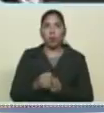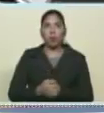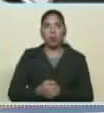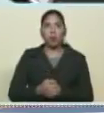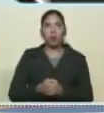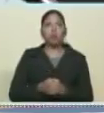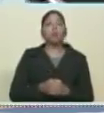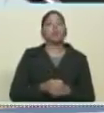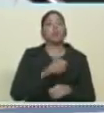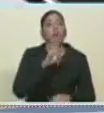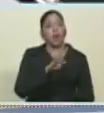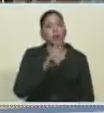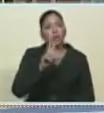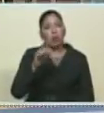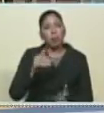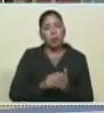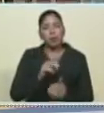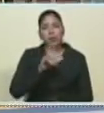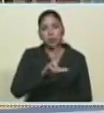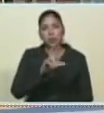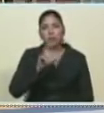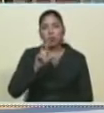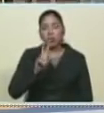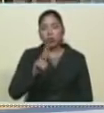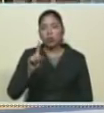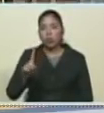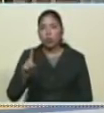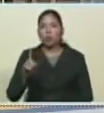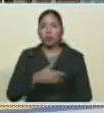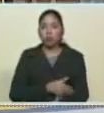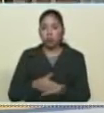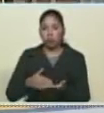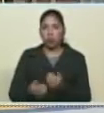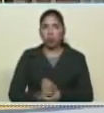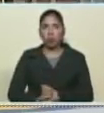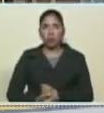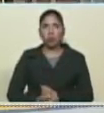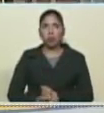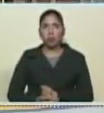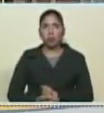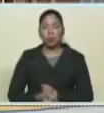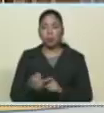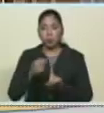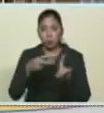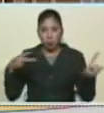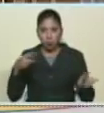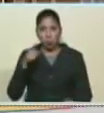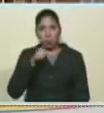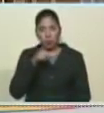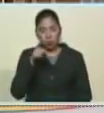42.731 millones de bolívares. Miguel Leonardo Rodríguez.